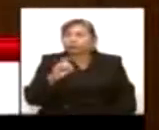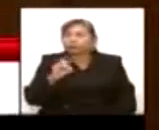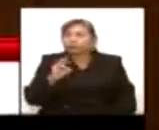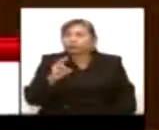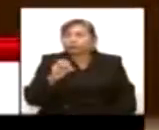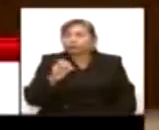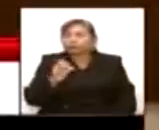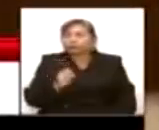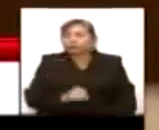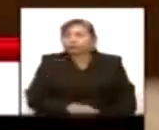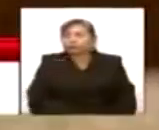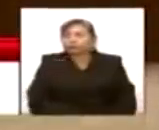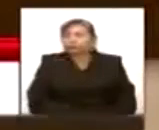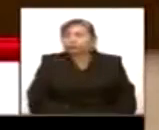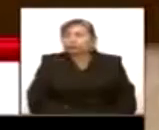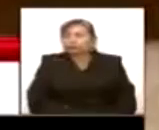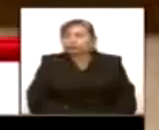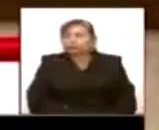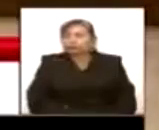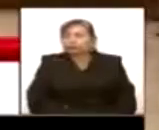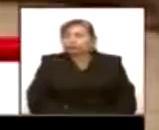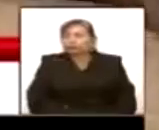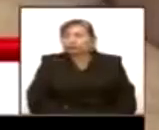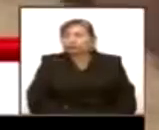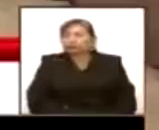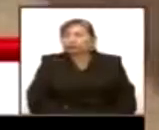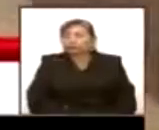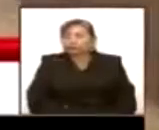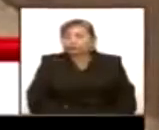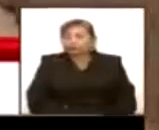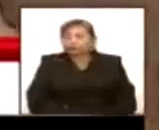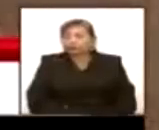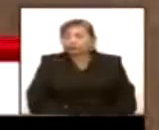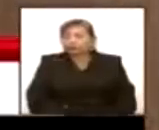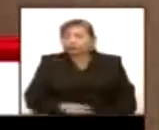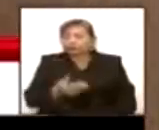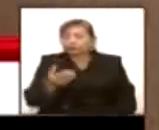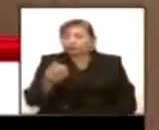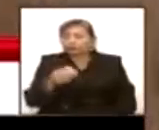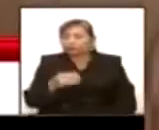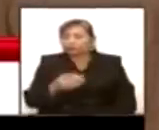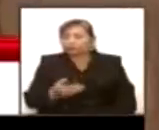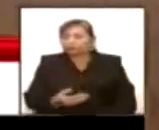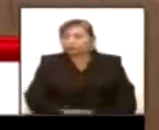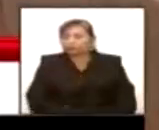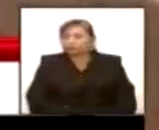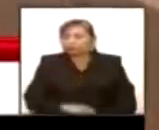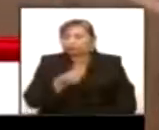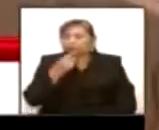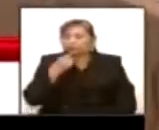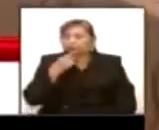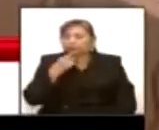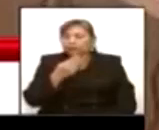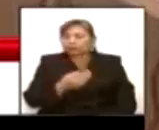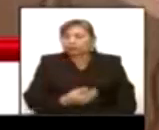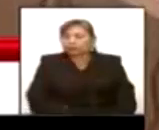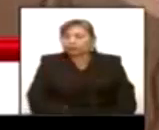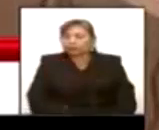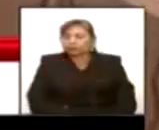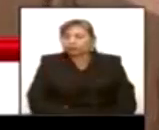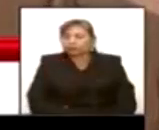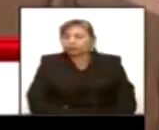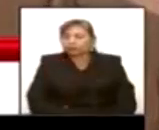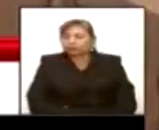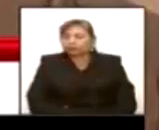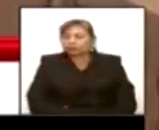Gracias, presidente. Sí, claro, con todo gusto. El congresista Mulder. Adelante, congresista Mulder. Sin perjuicio, sin